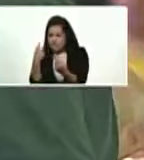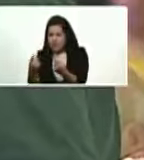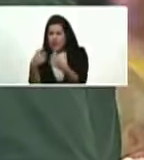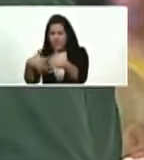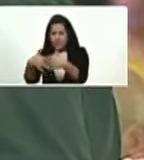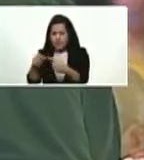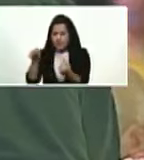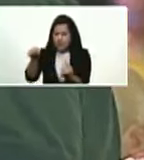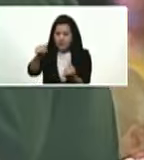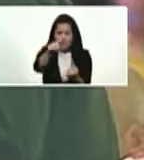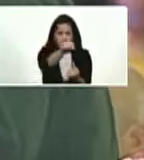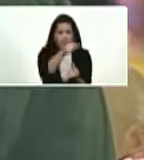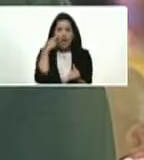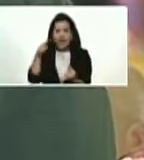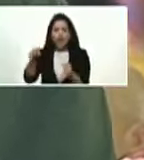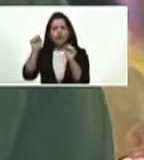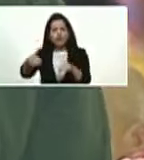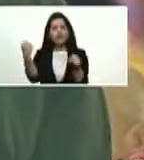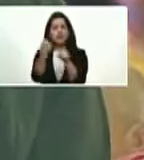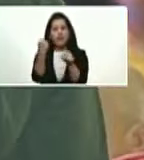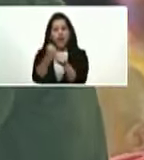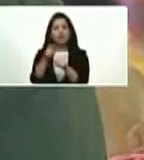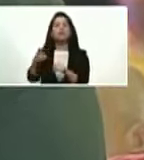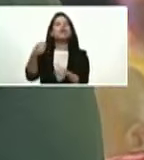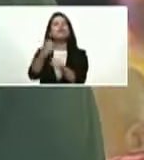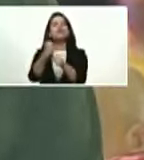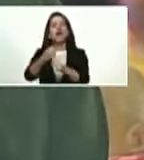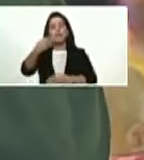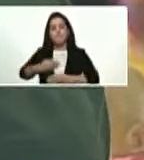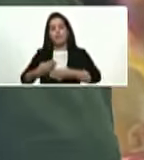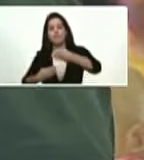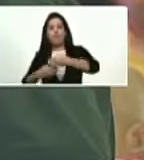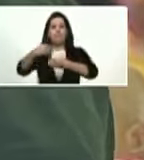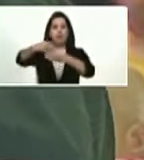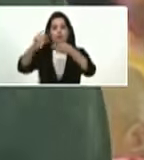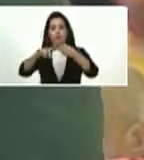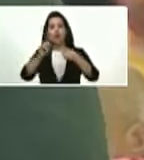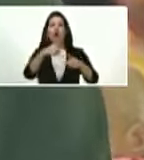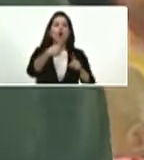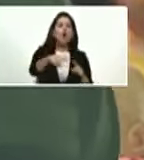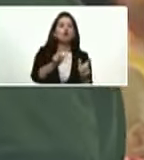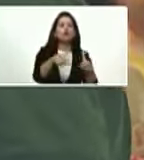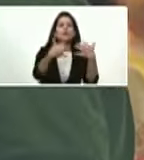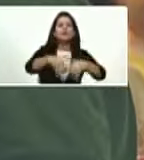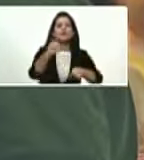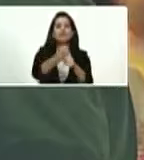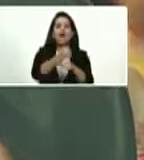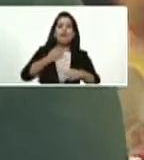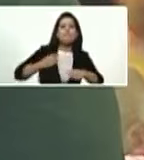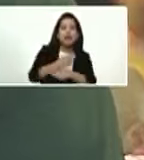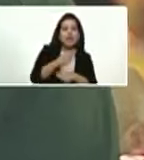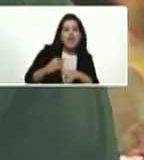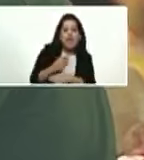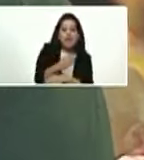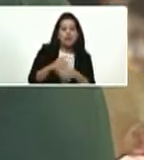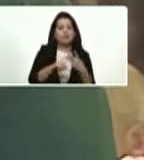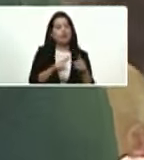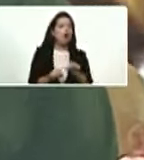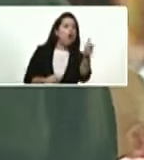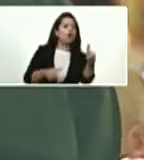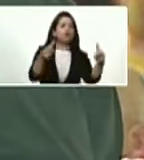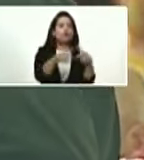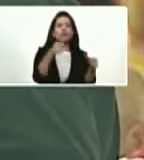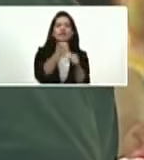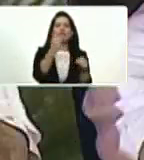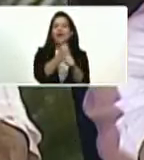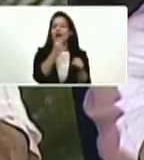las actividades, desde las bloqueras, de la carpintería, del aserradero, de los compañeros que